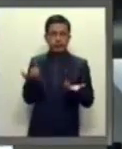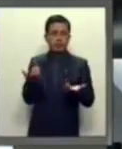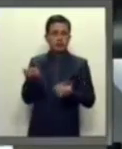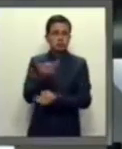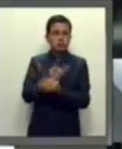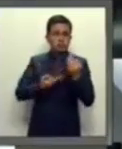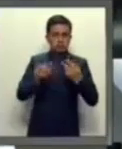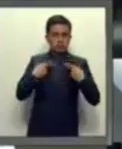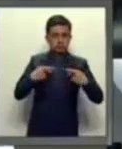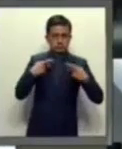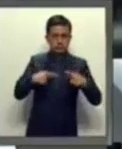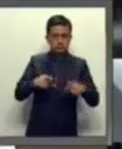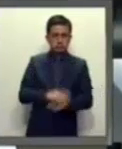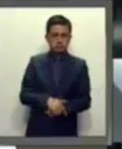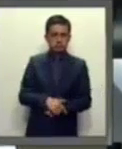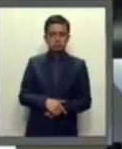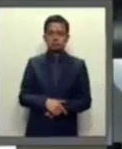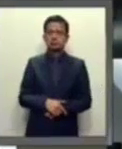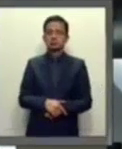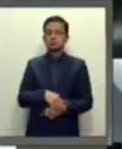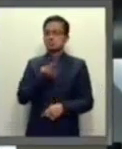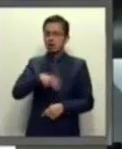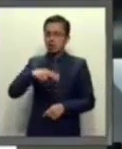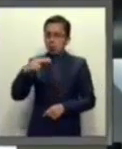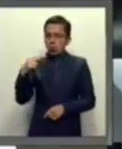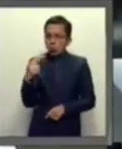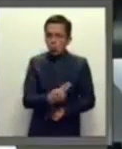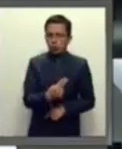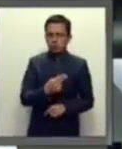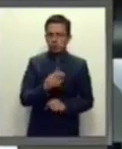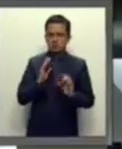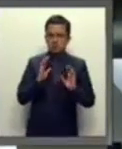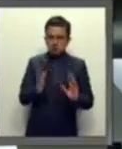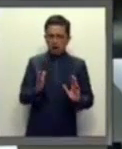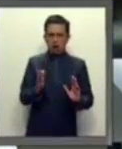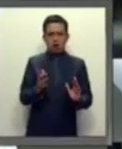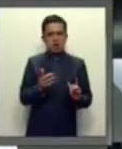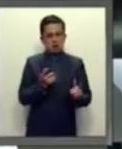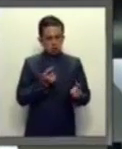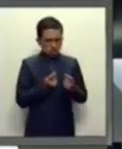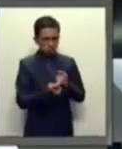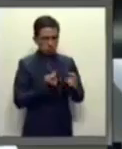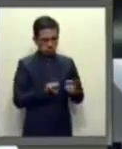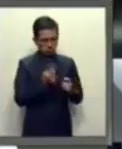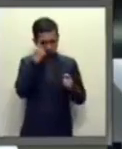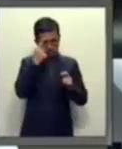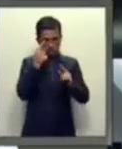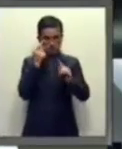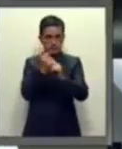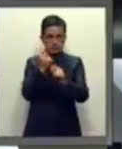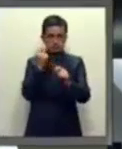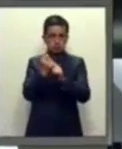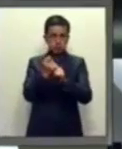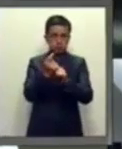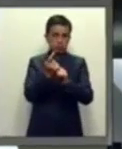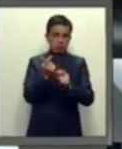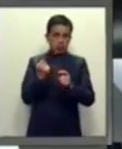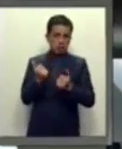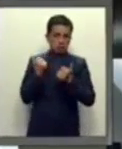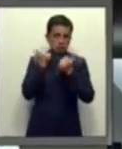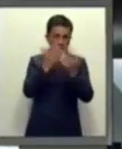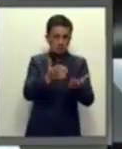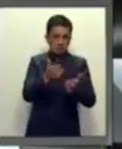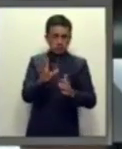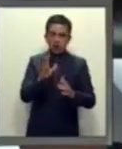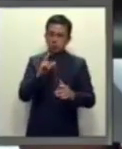de las personas. Es urgente que se tomen medidas que regulen el transporte de carga y prohíban el